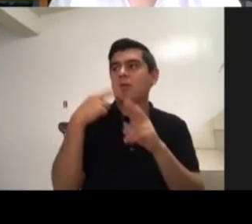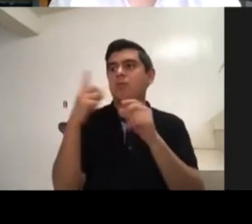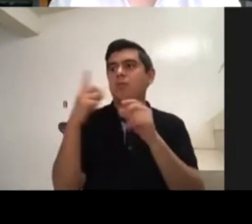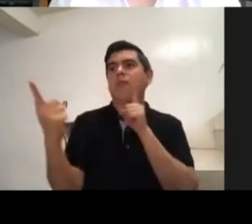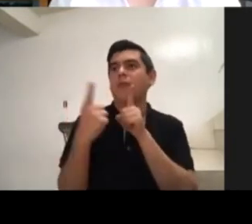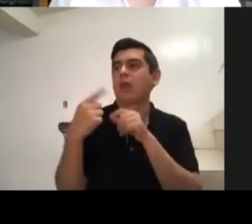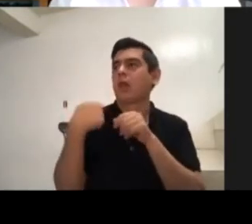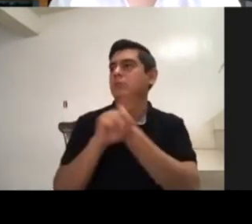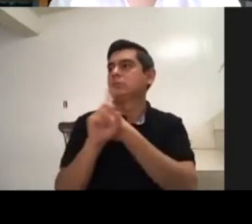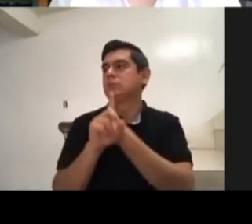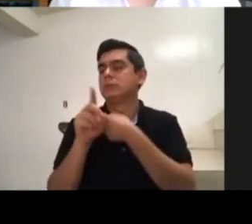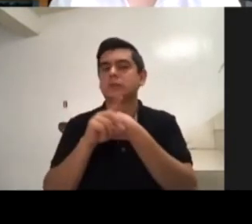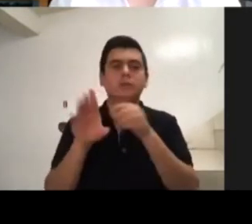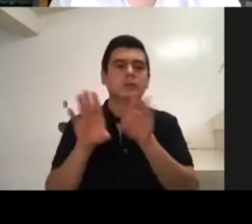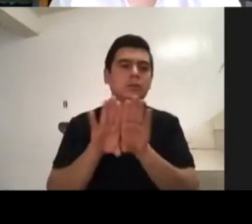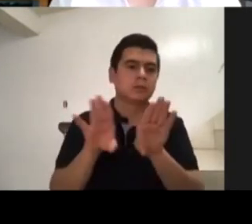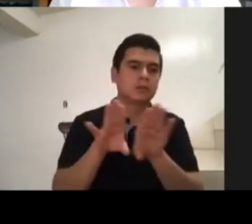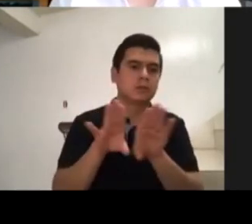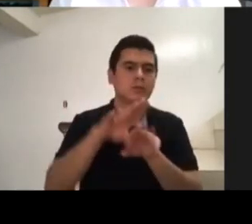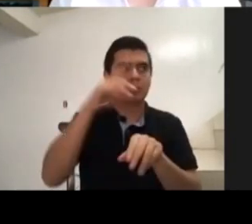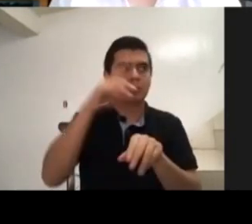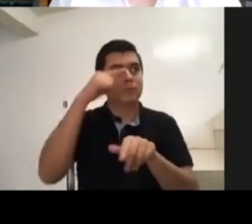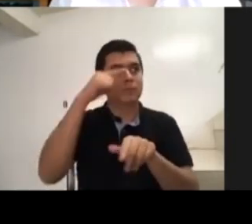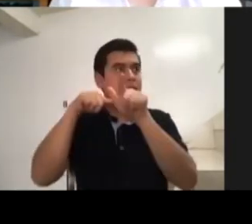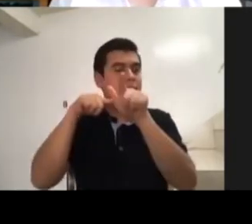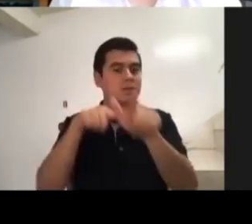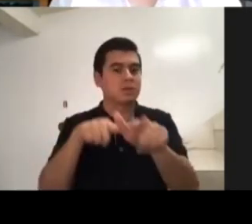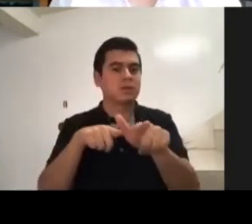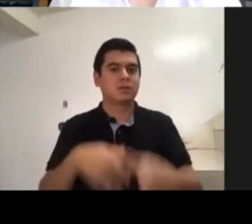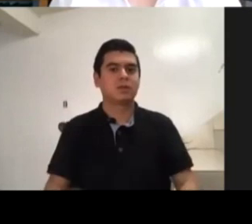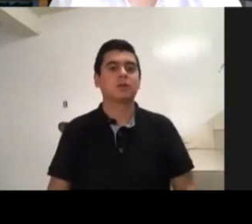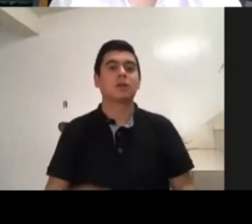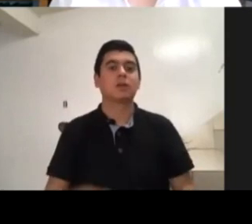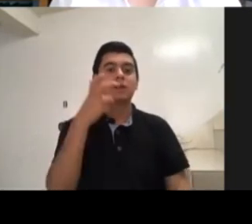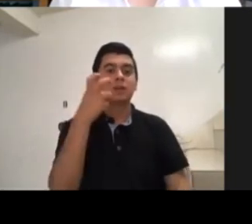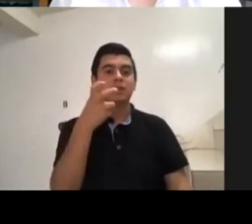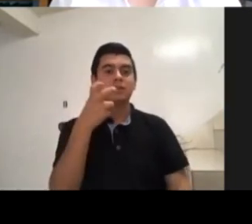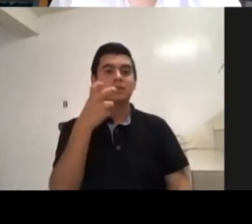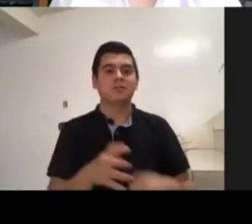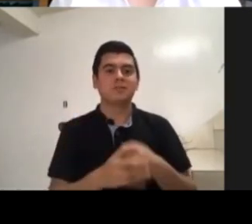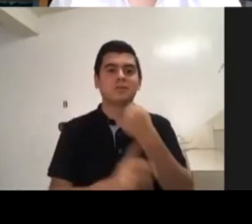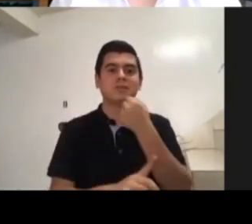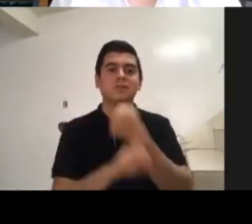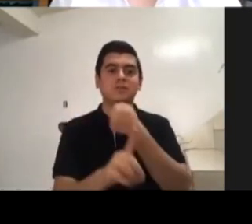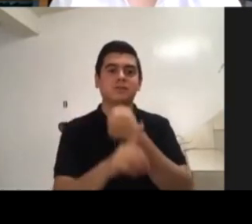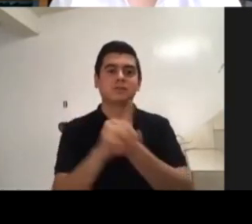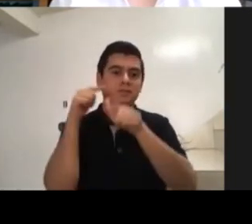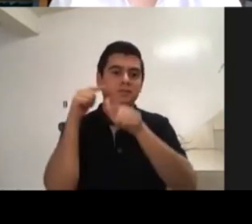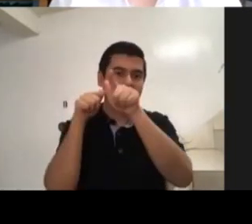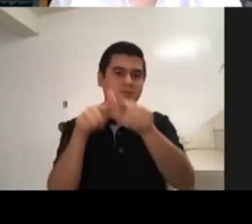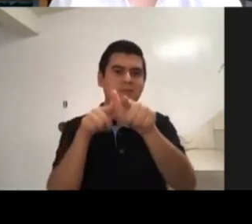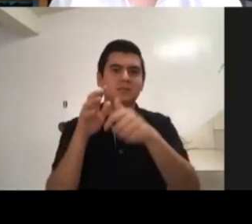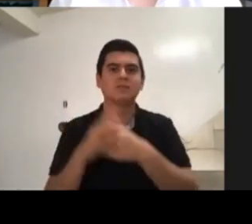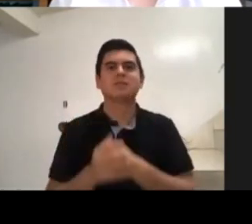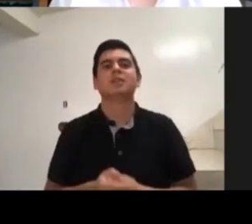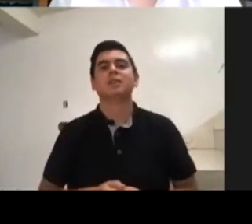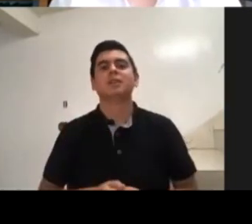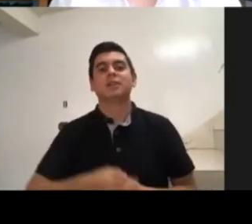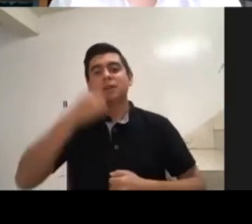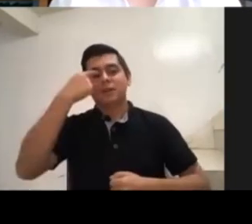nos está sucediendo para no repetirlo y para poder hacernos pensar a todos en